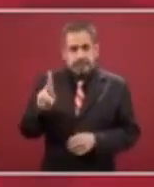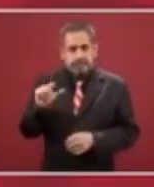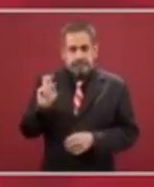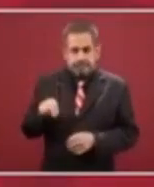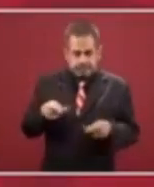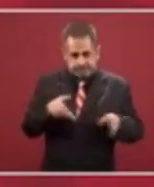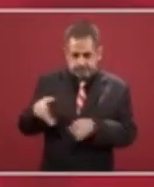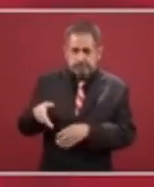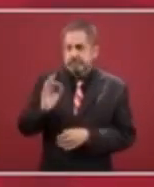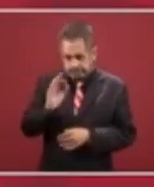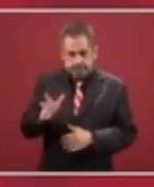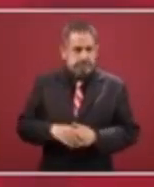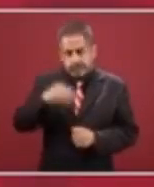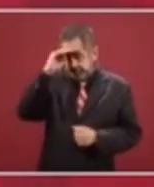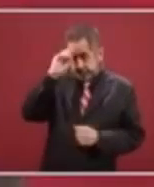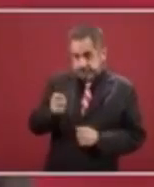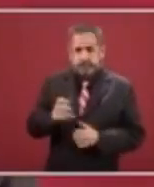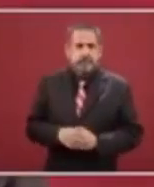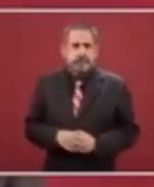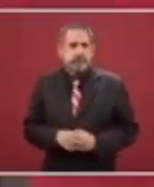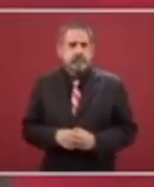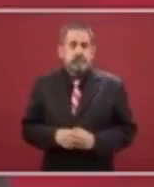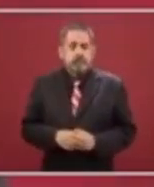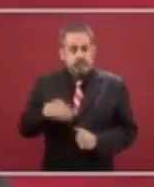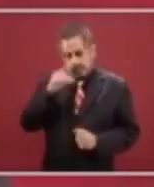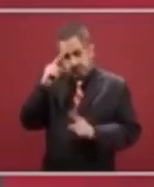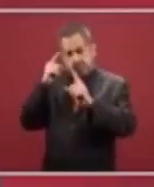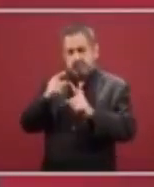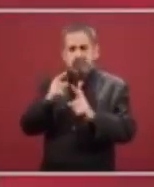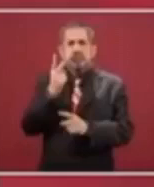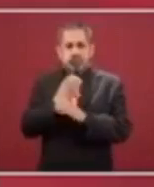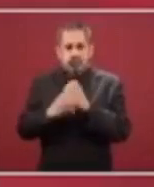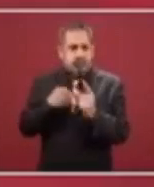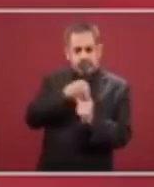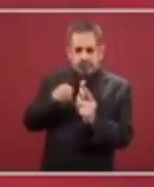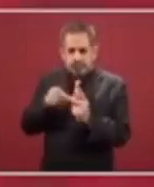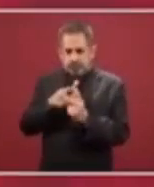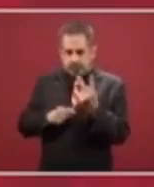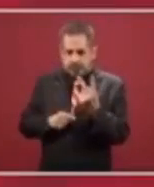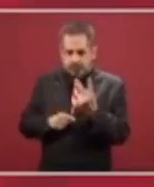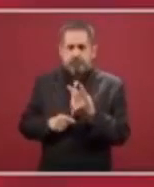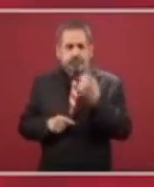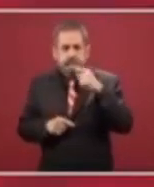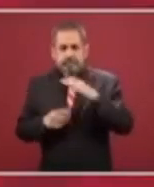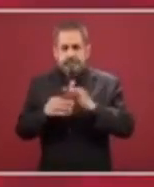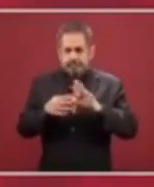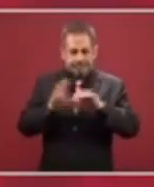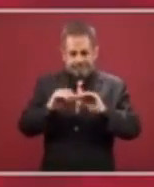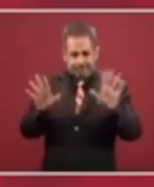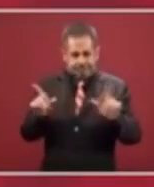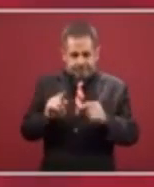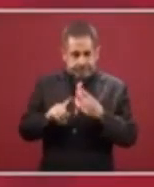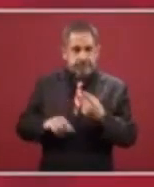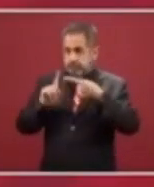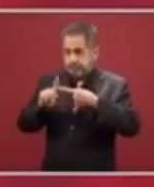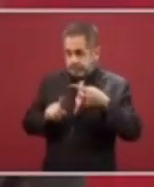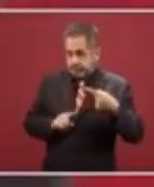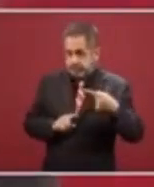plan que tiene como propósito dos elementos para sintetizar.